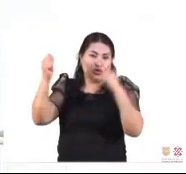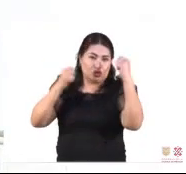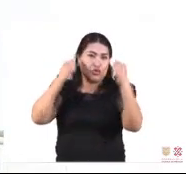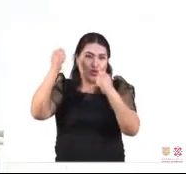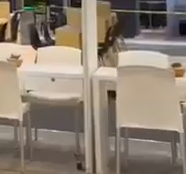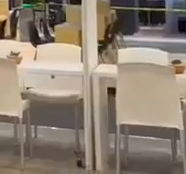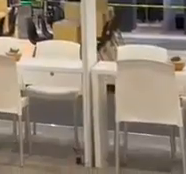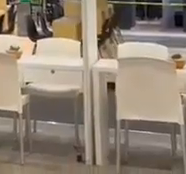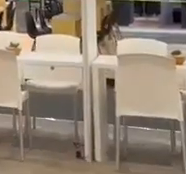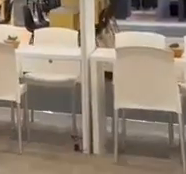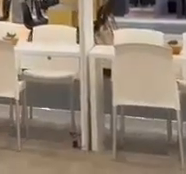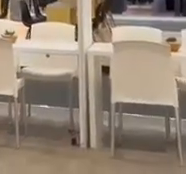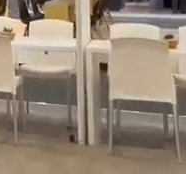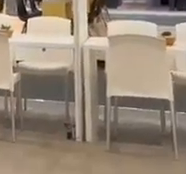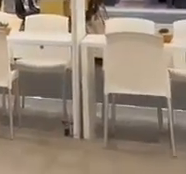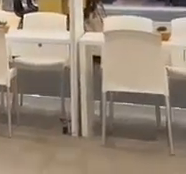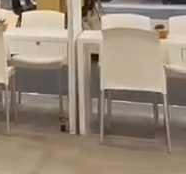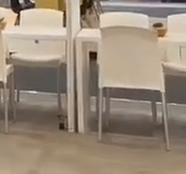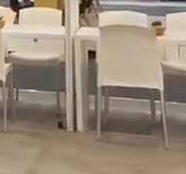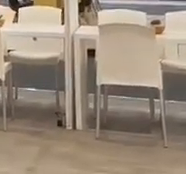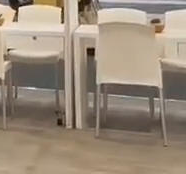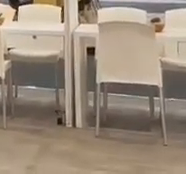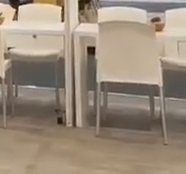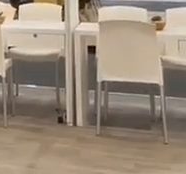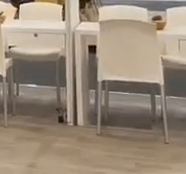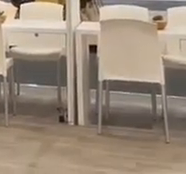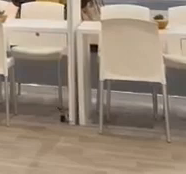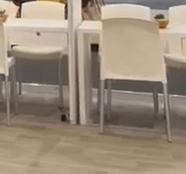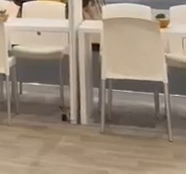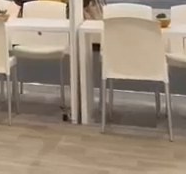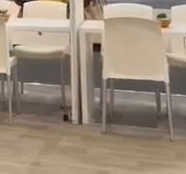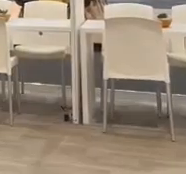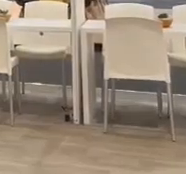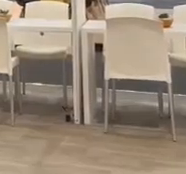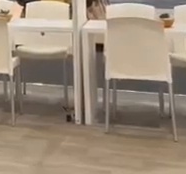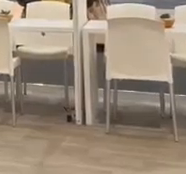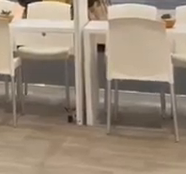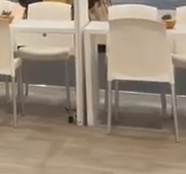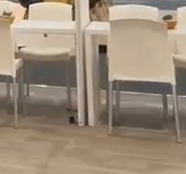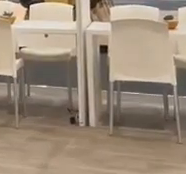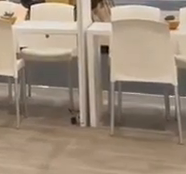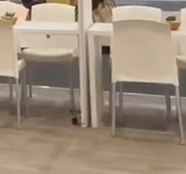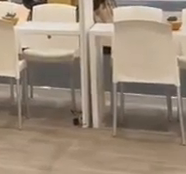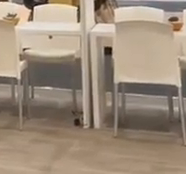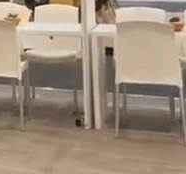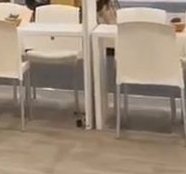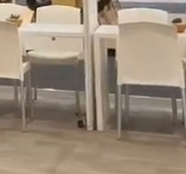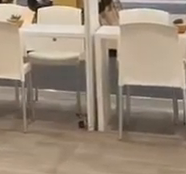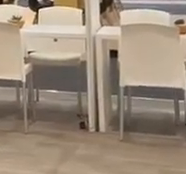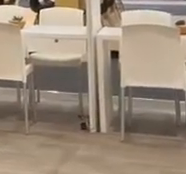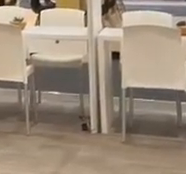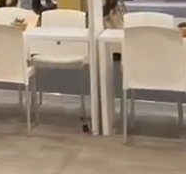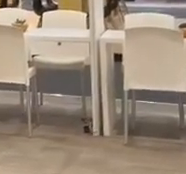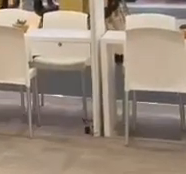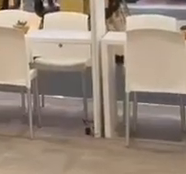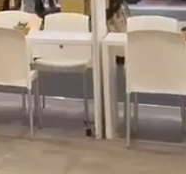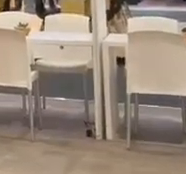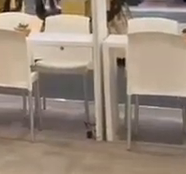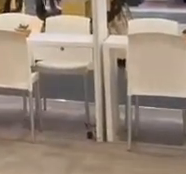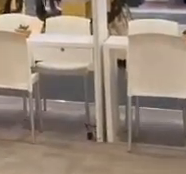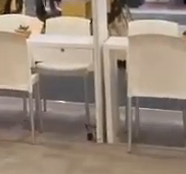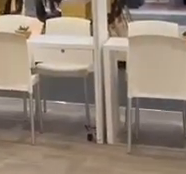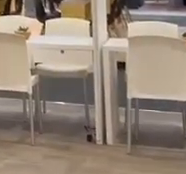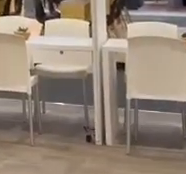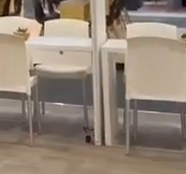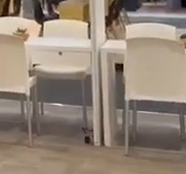hacia México. El secretario destacó que pasamos del 2018 a 2021 del lugar número 7 al número 2